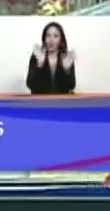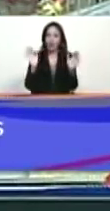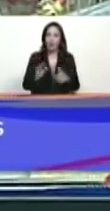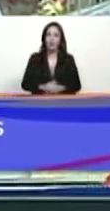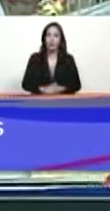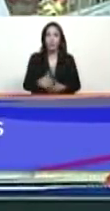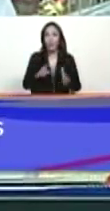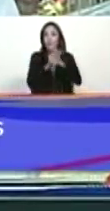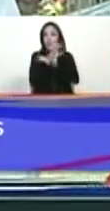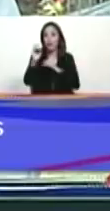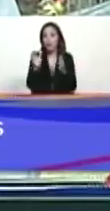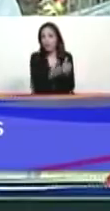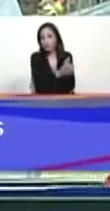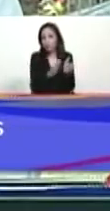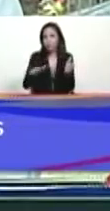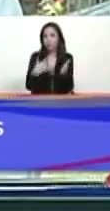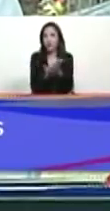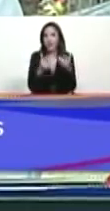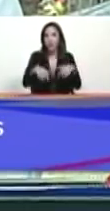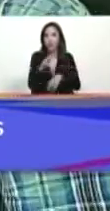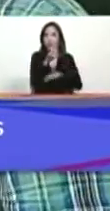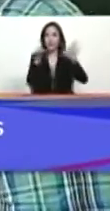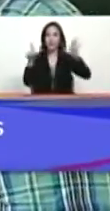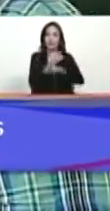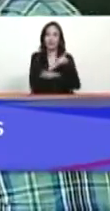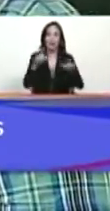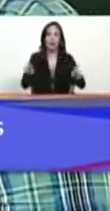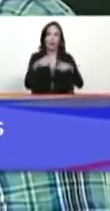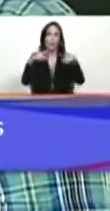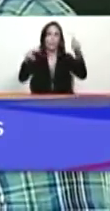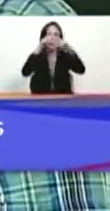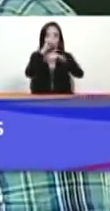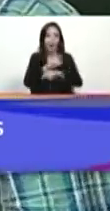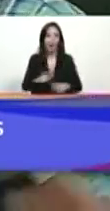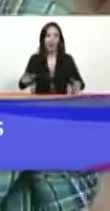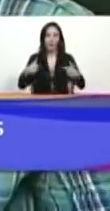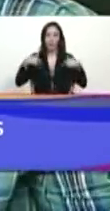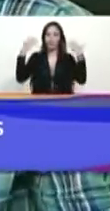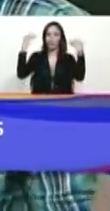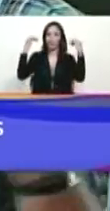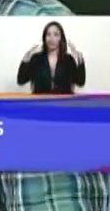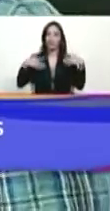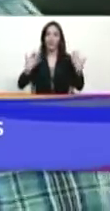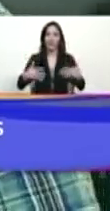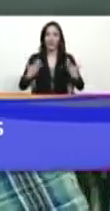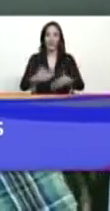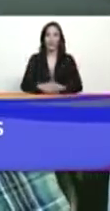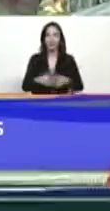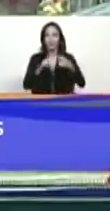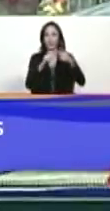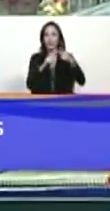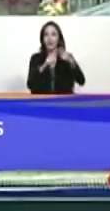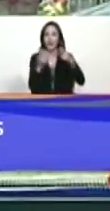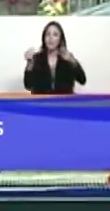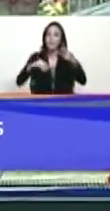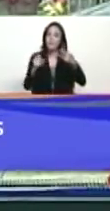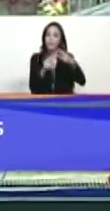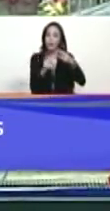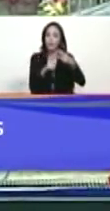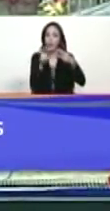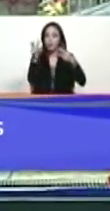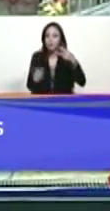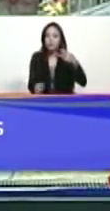desde el 20 hasta hoy, ¿verdad, Aristóbulo? ¿Ah? Igualmente al compañero general